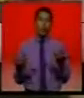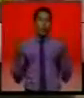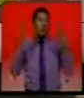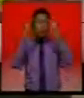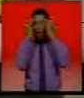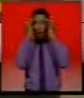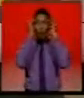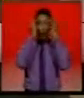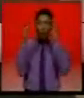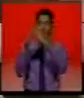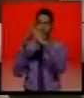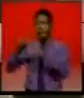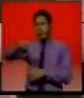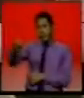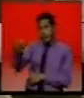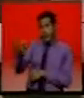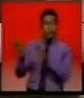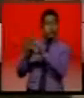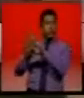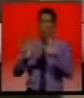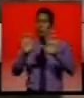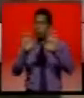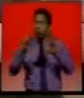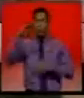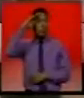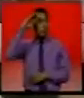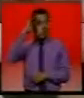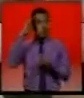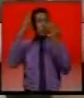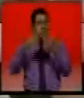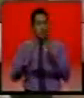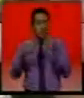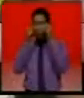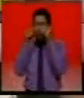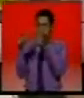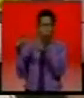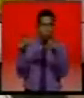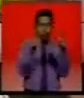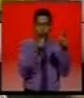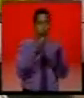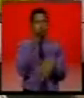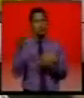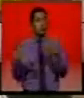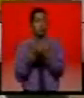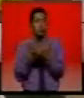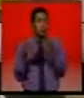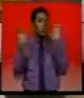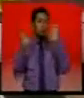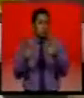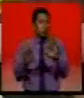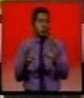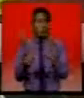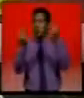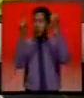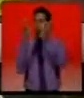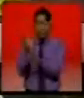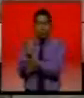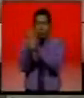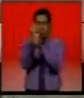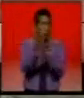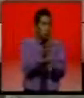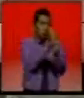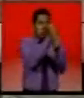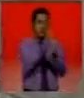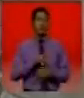tiene que preocuparse de dejar con llave su casa ni nada de eso. La policía tiene ya un dispositivo por circuitos para inmediatamente montar seguridad ciudadana.